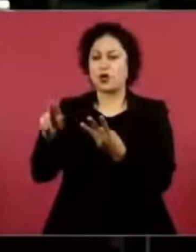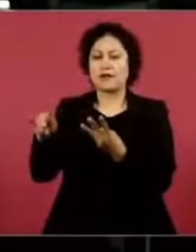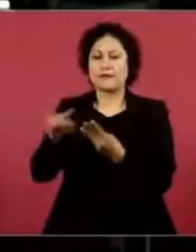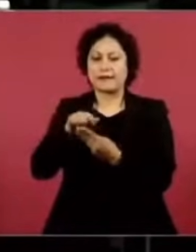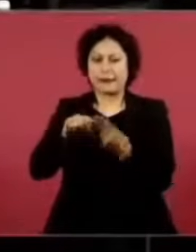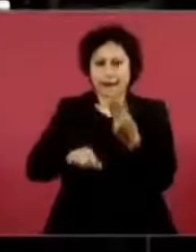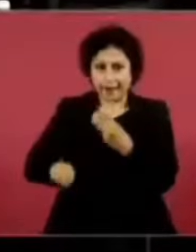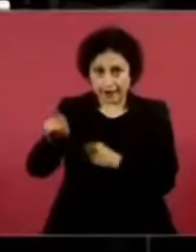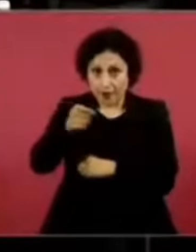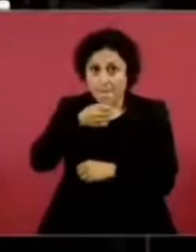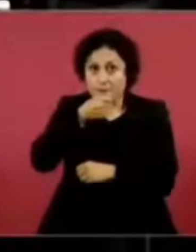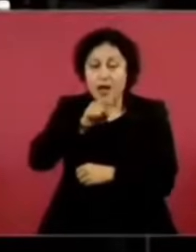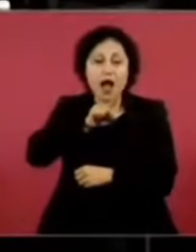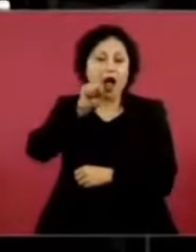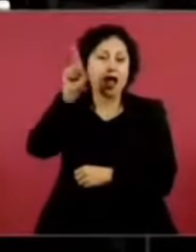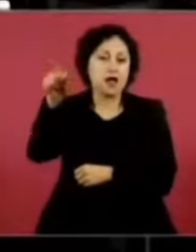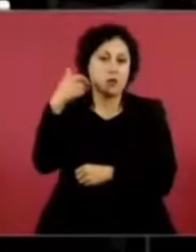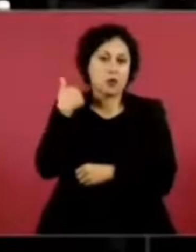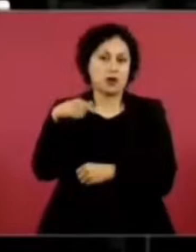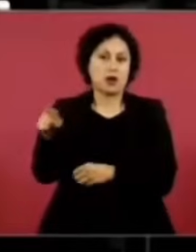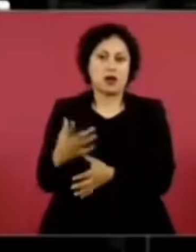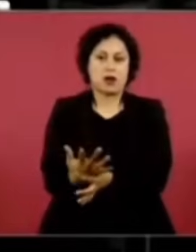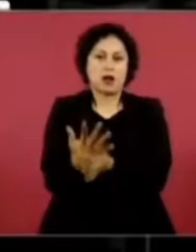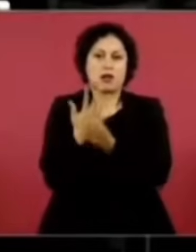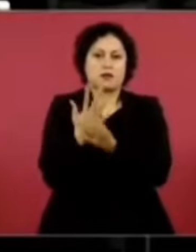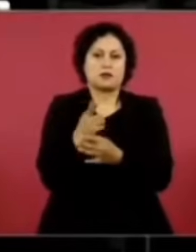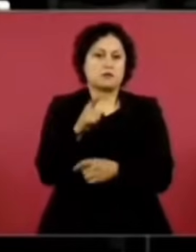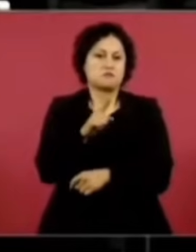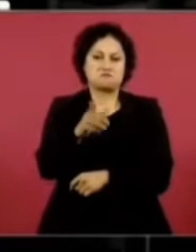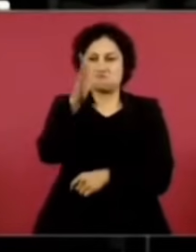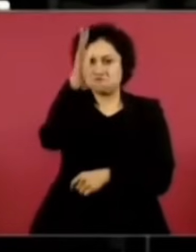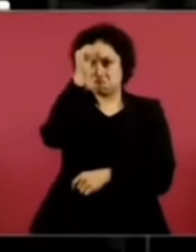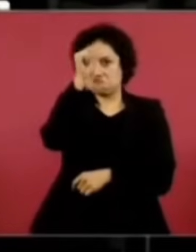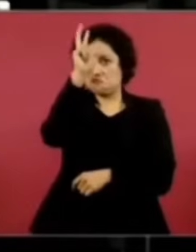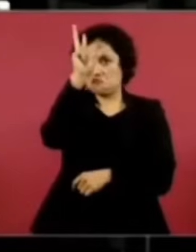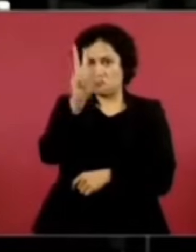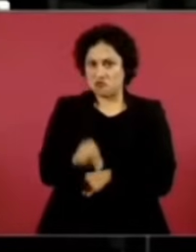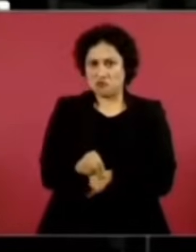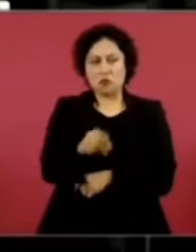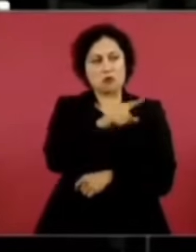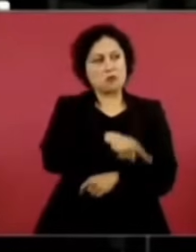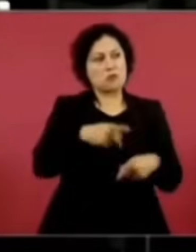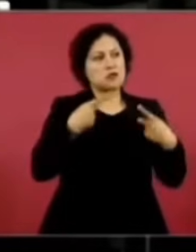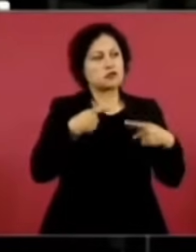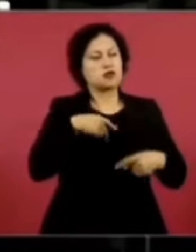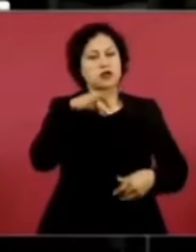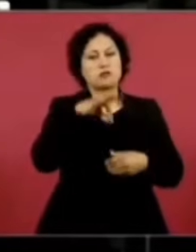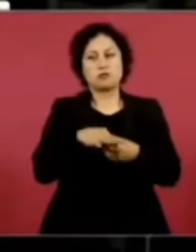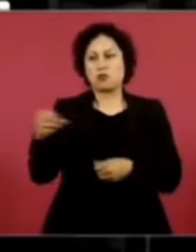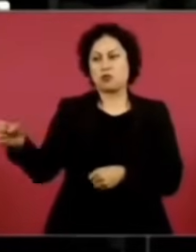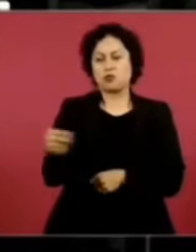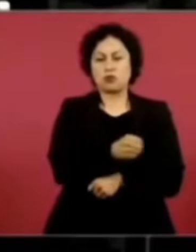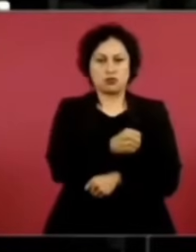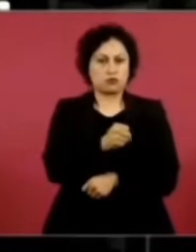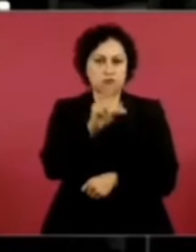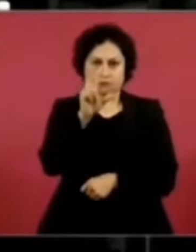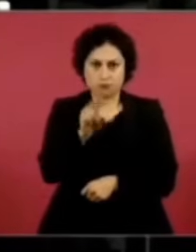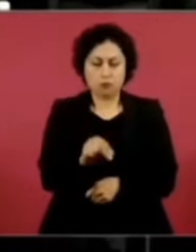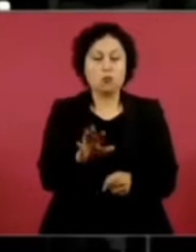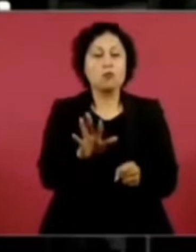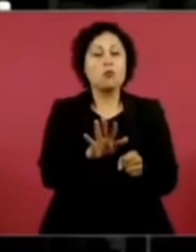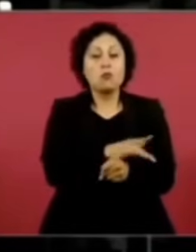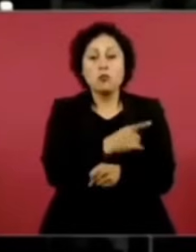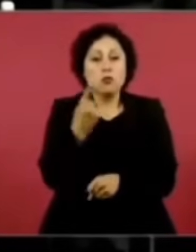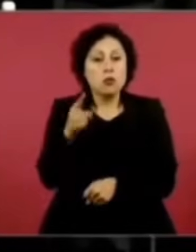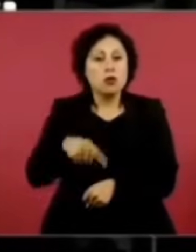estaban de acuerdo con la propuesta de que los ministros sean elegidos por el voto popular, ya que argumentaban que